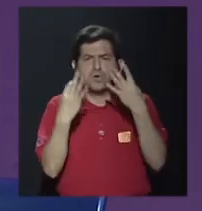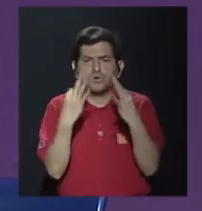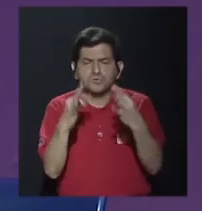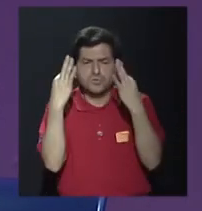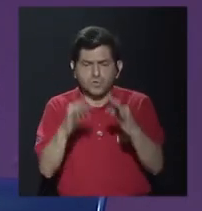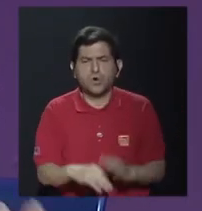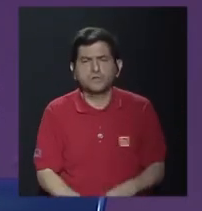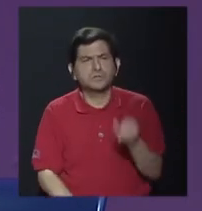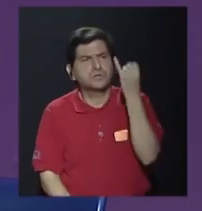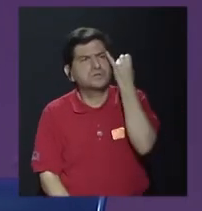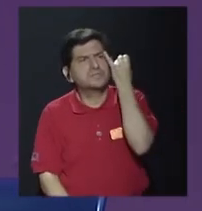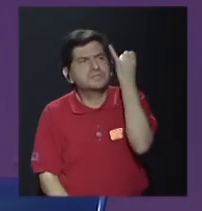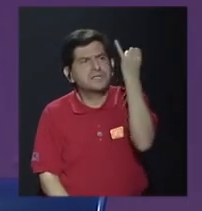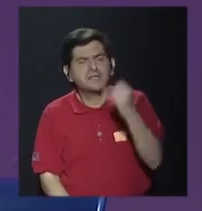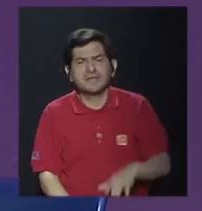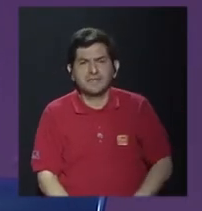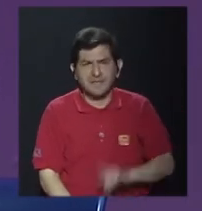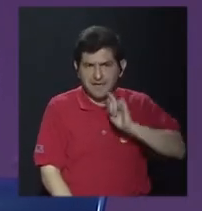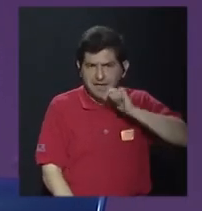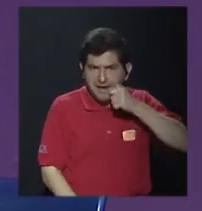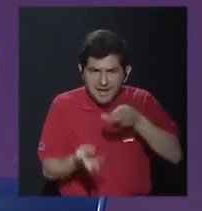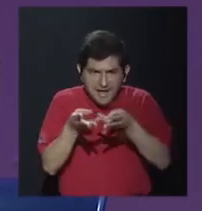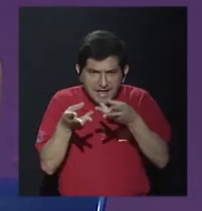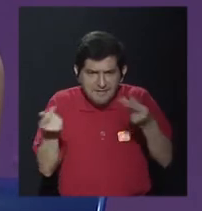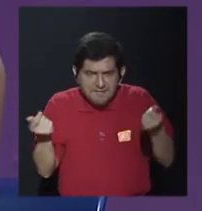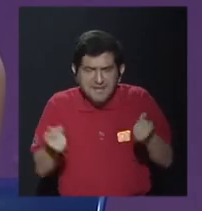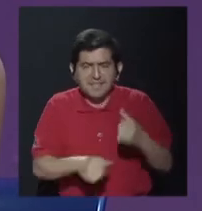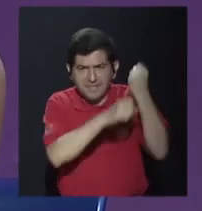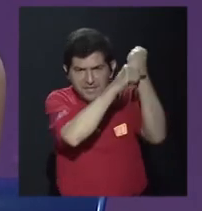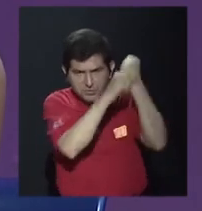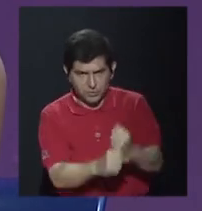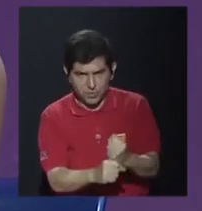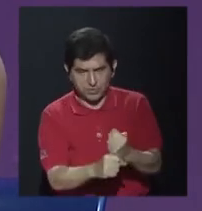como esas como claves descolonizadoras, ¿verdad?